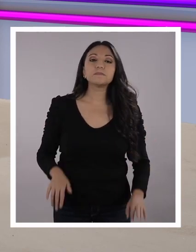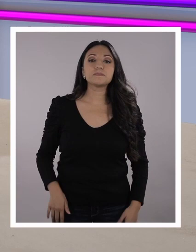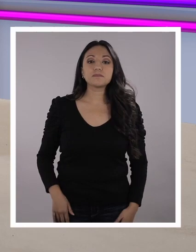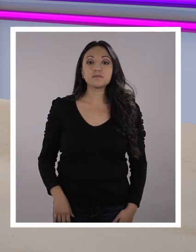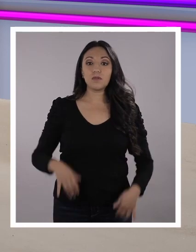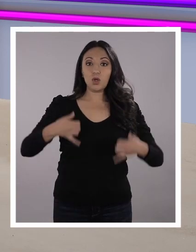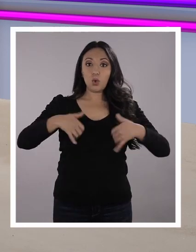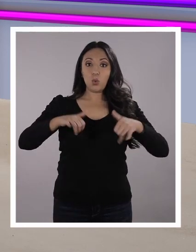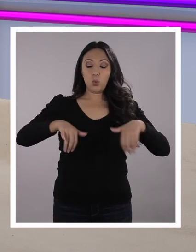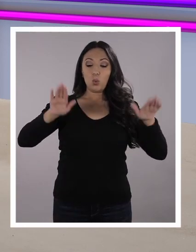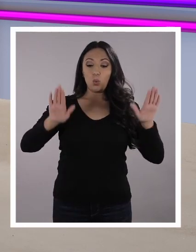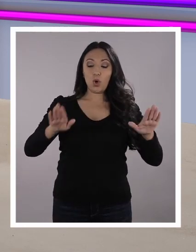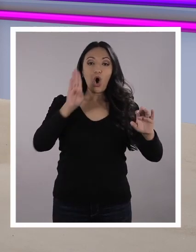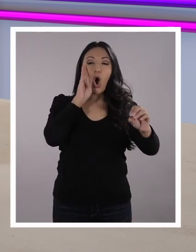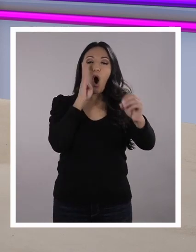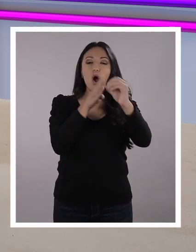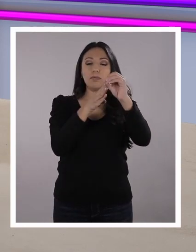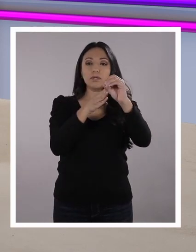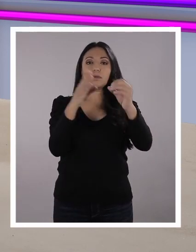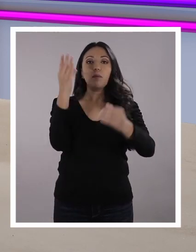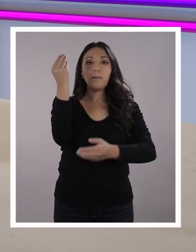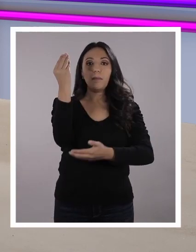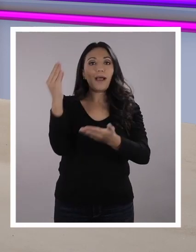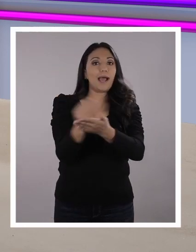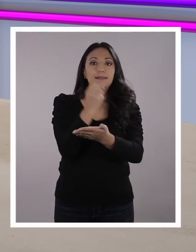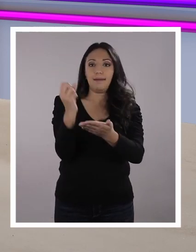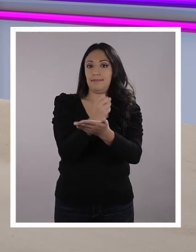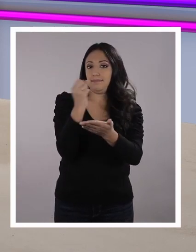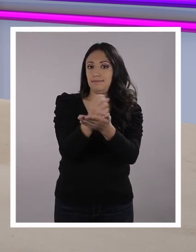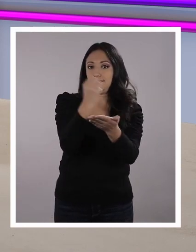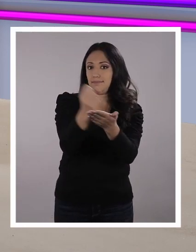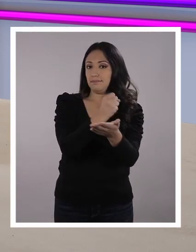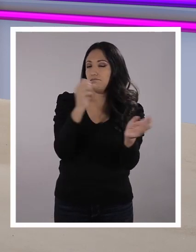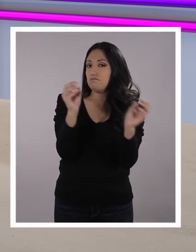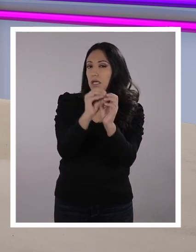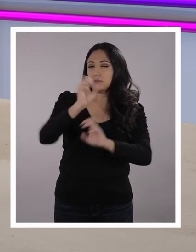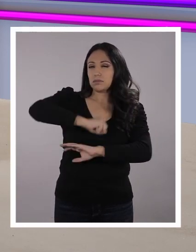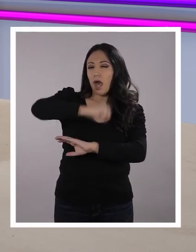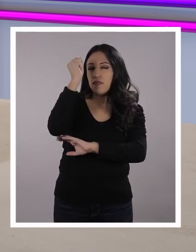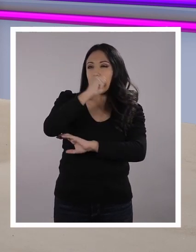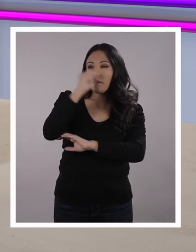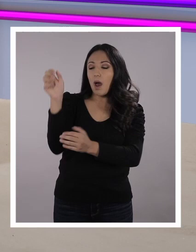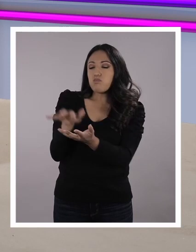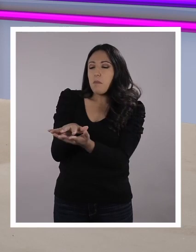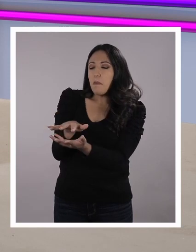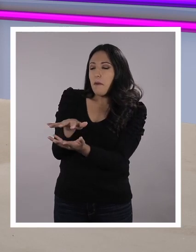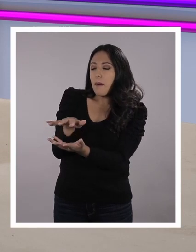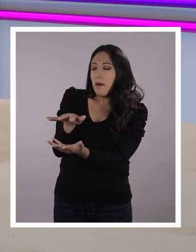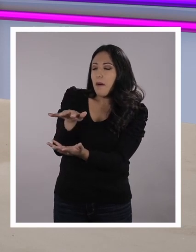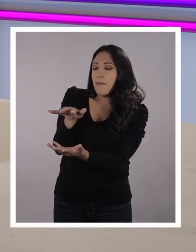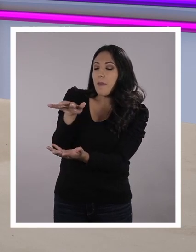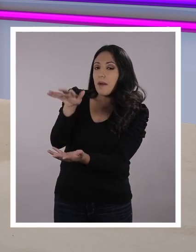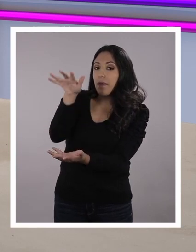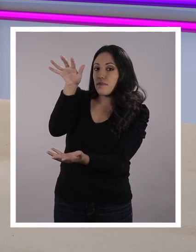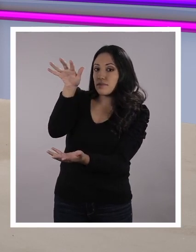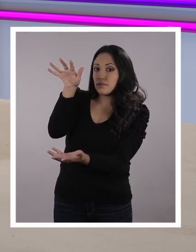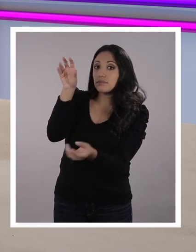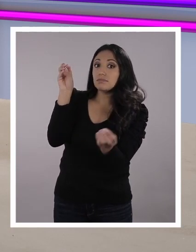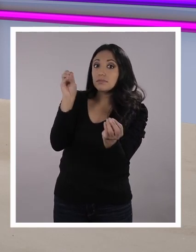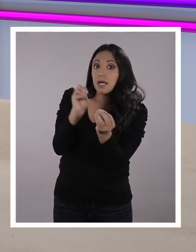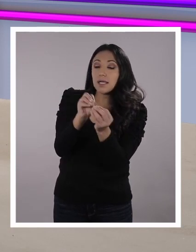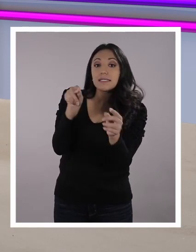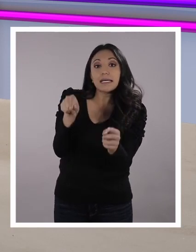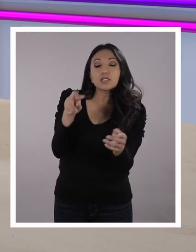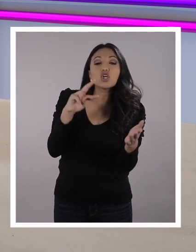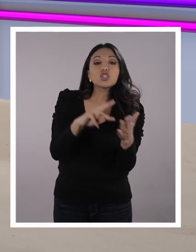hacer? Un juego en donde el objetivo solo es ganar por ganar, ¿sí? Okay. Acumular y tener, está